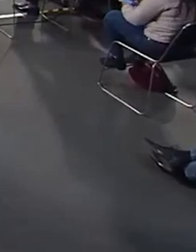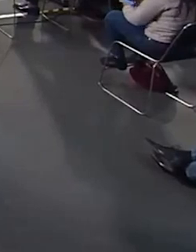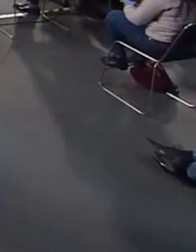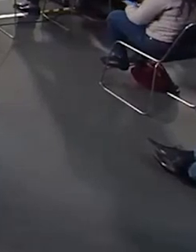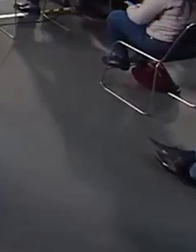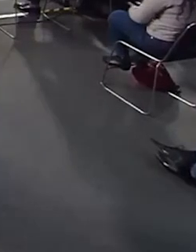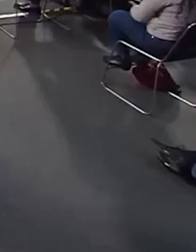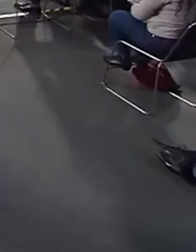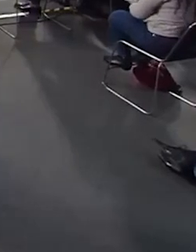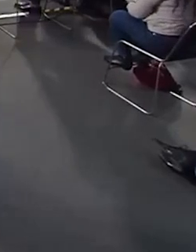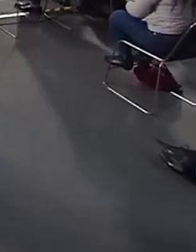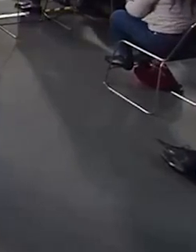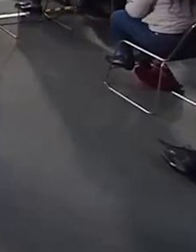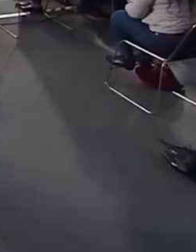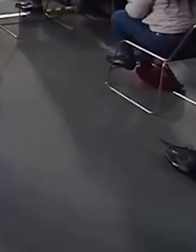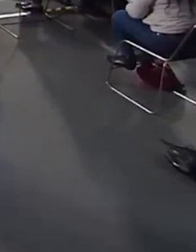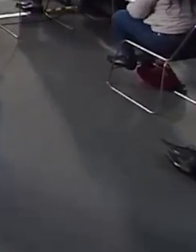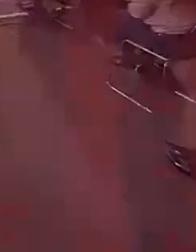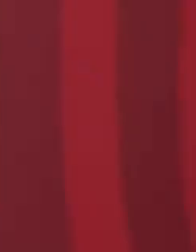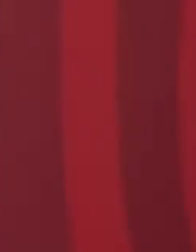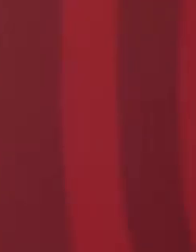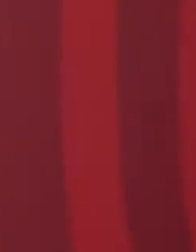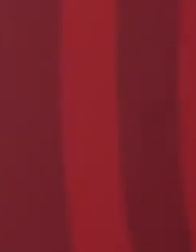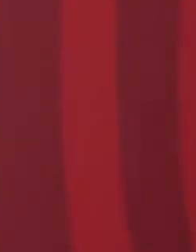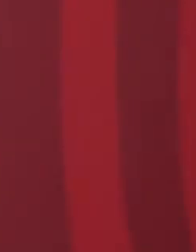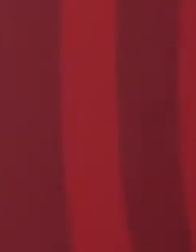Tengan para que aprendan.